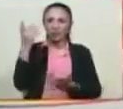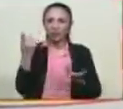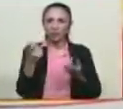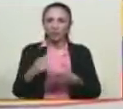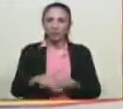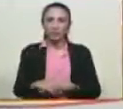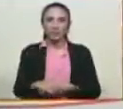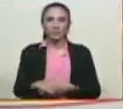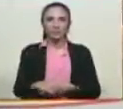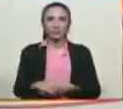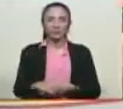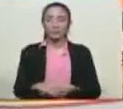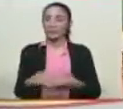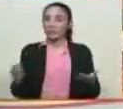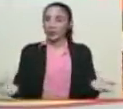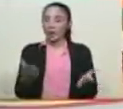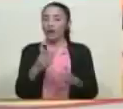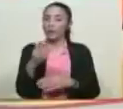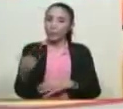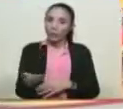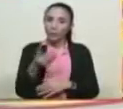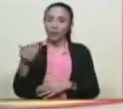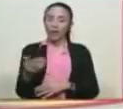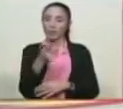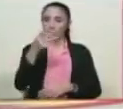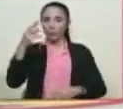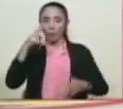La recreación de más alta calidad.